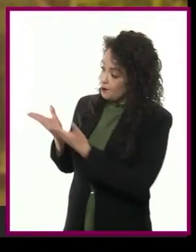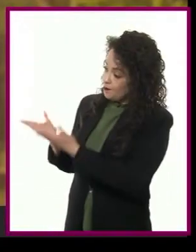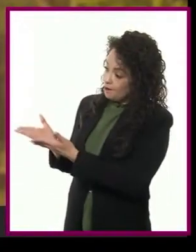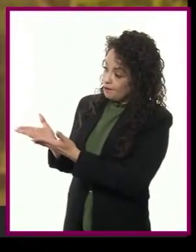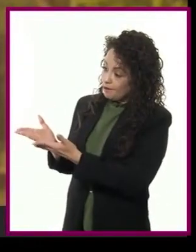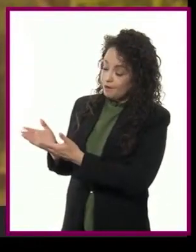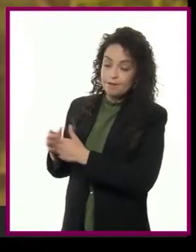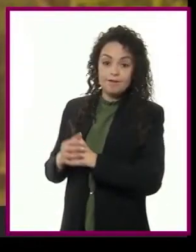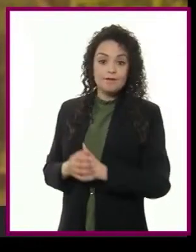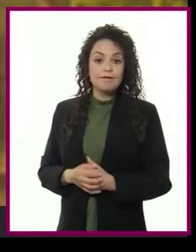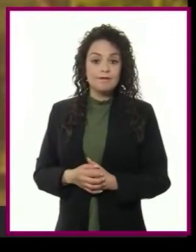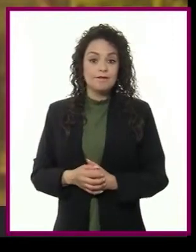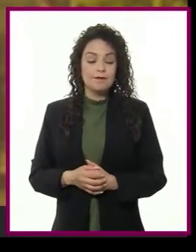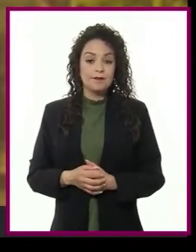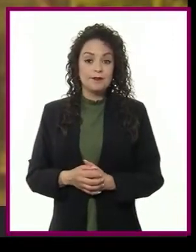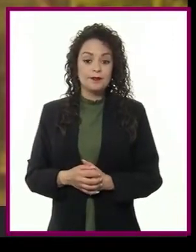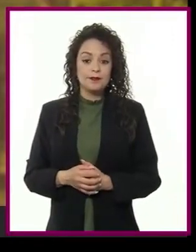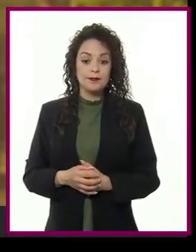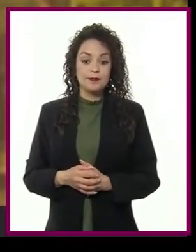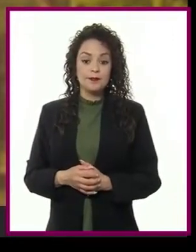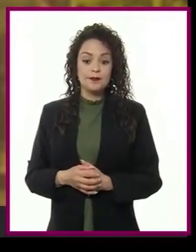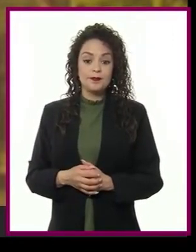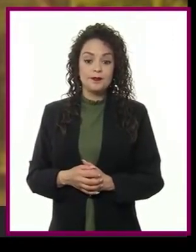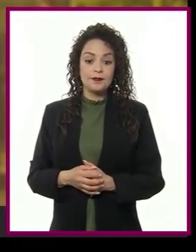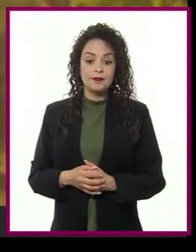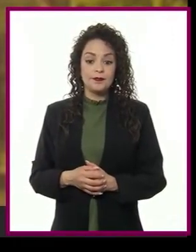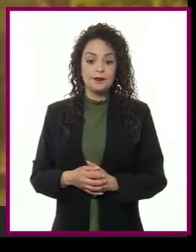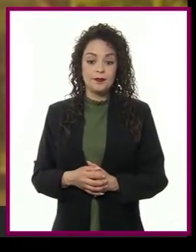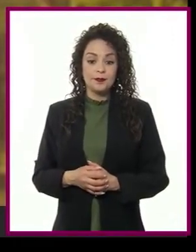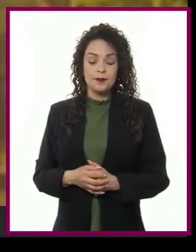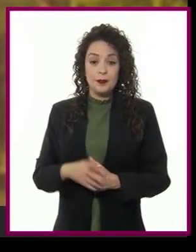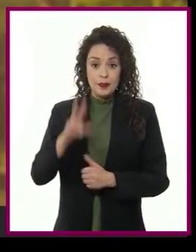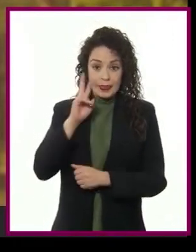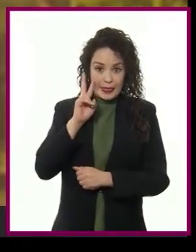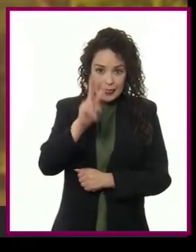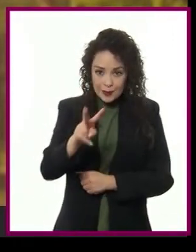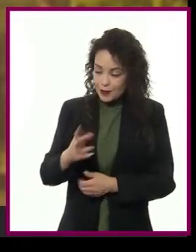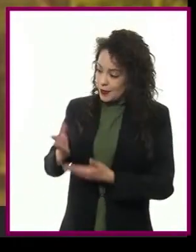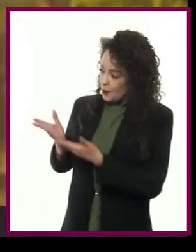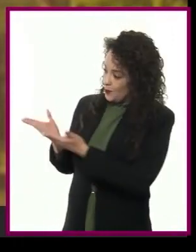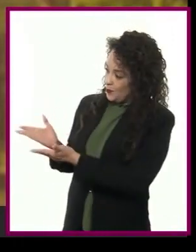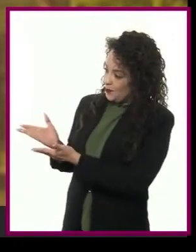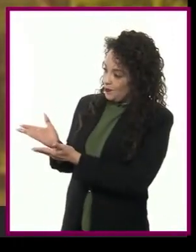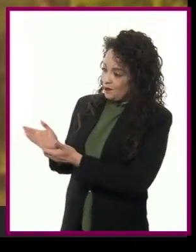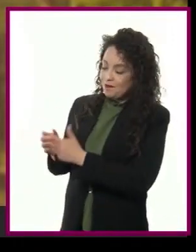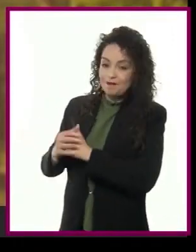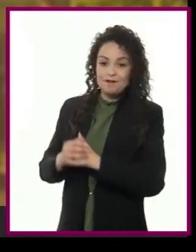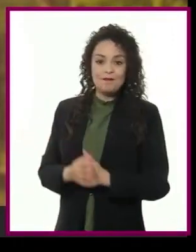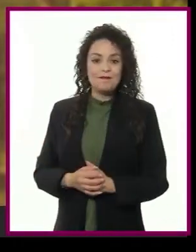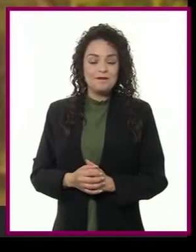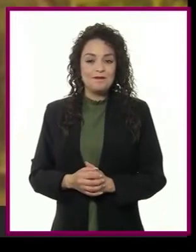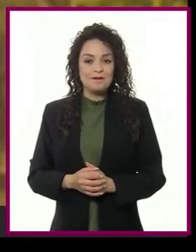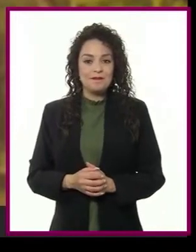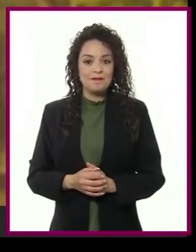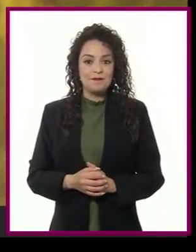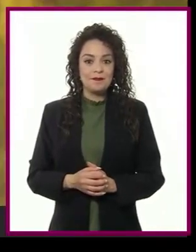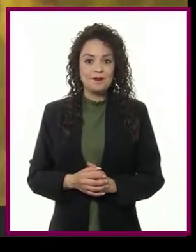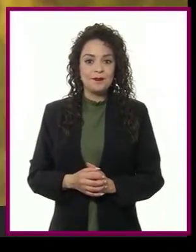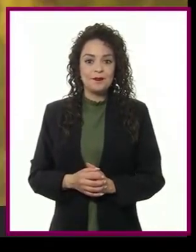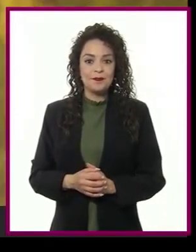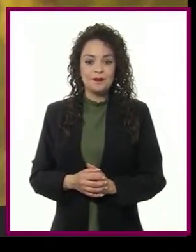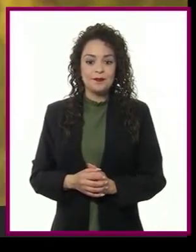pentágono regular y los 5 poliedros regulares, la existencia de los números